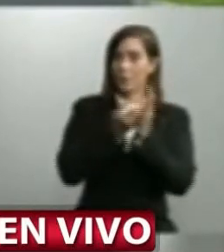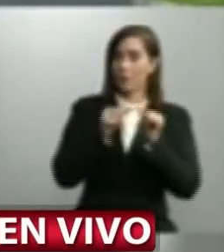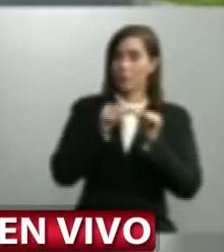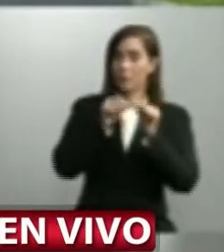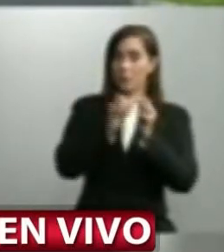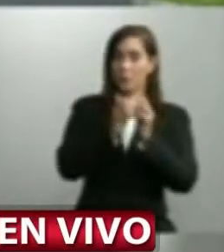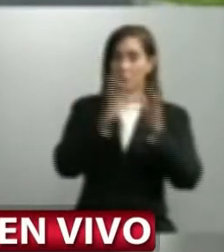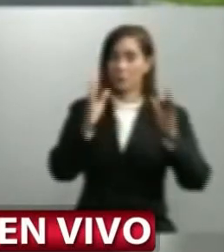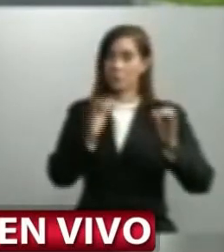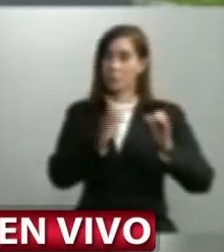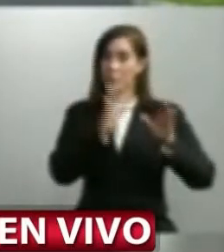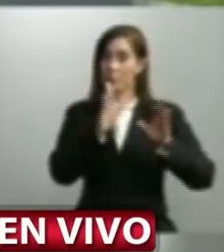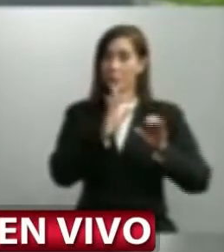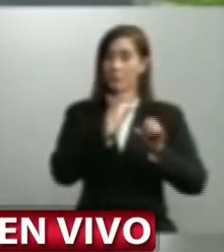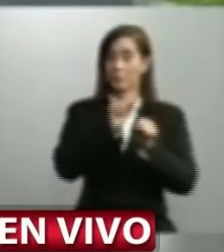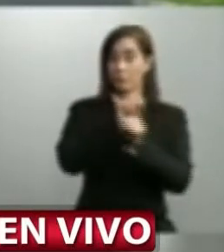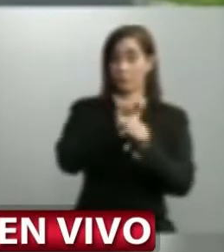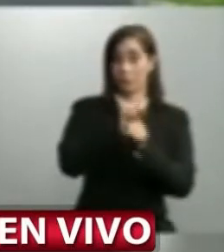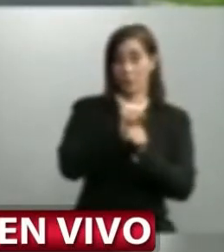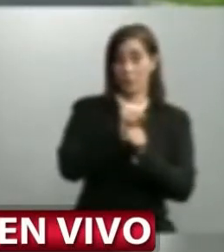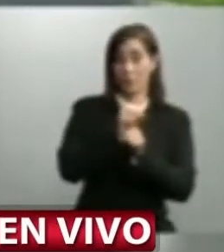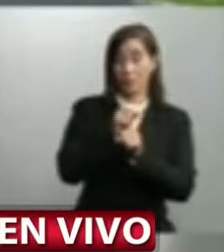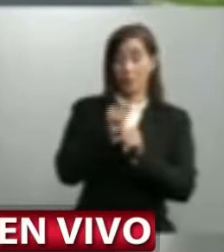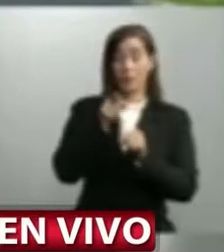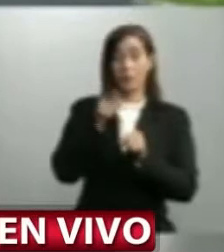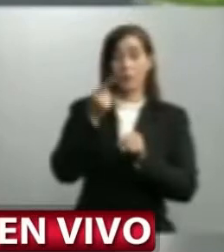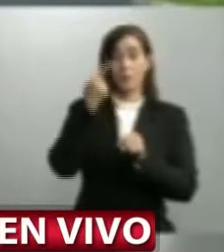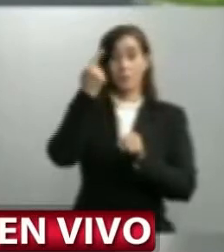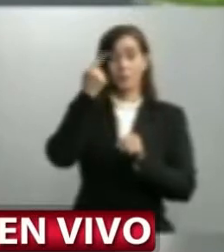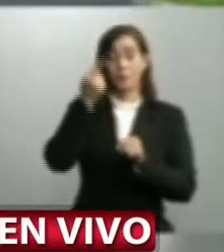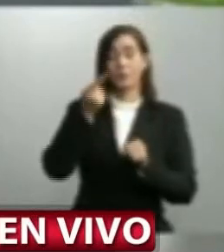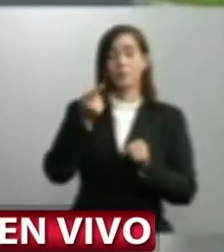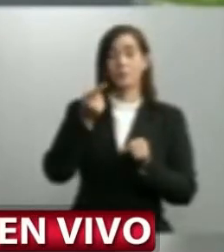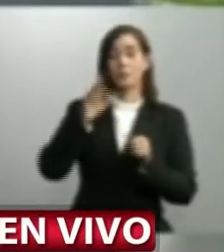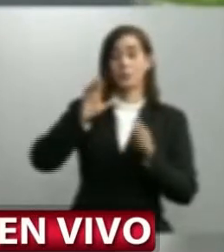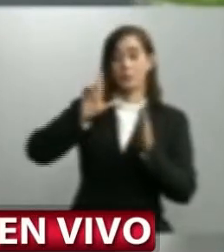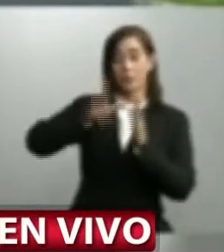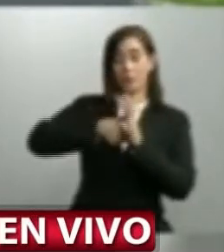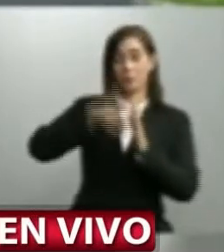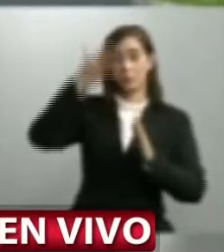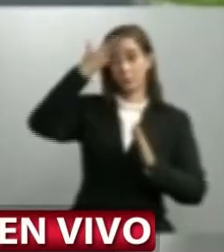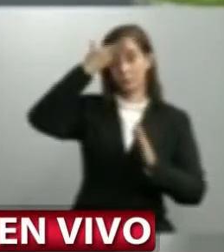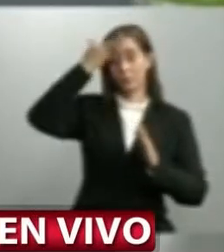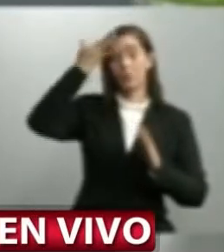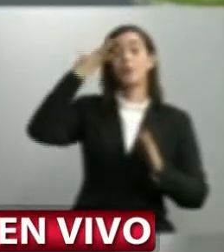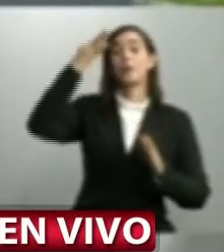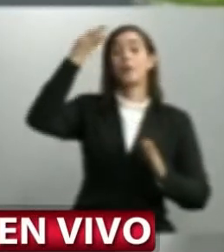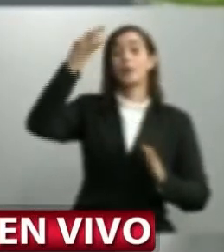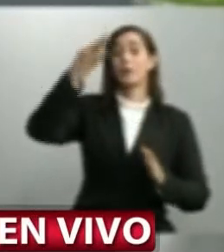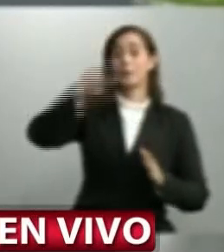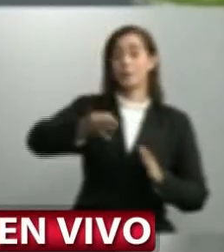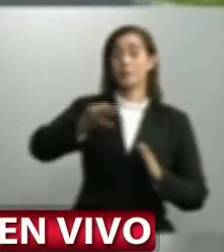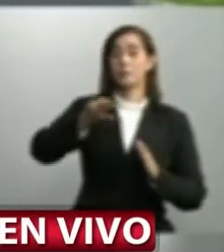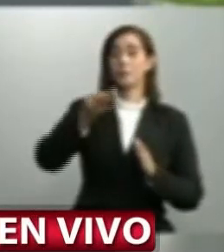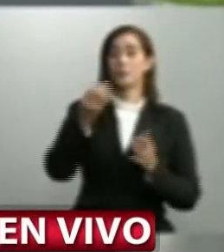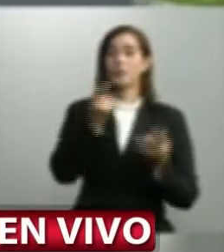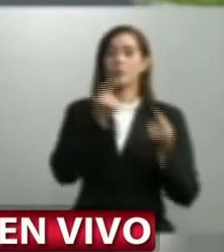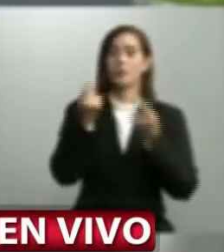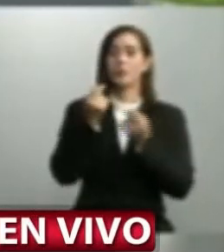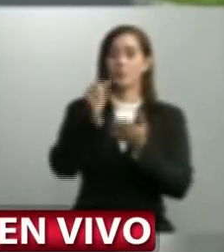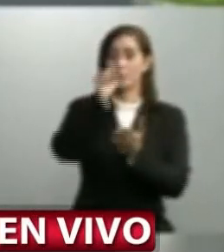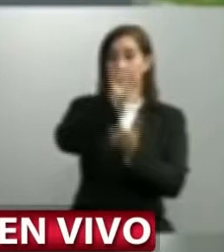dentro de ello llegará en su momento la decisión que habrá que tomar acerca del sistema